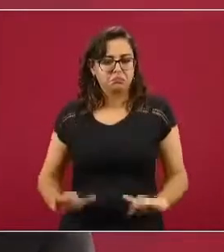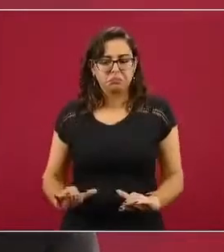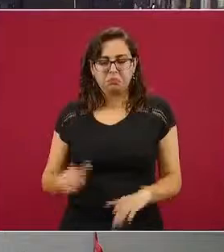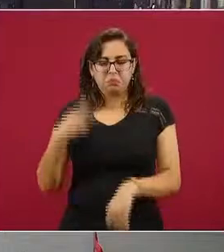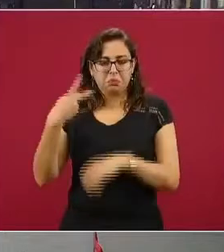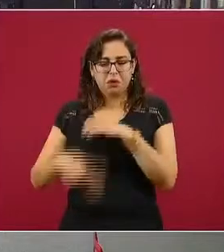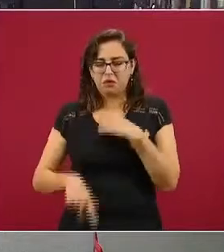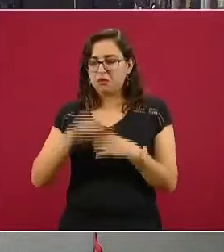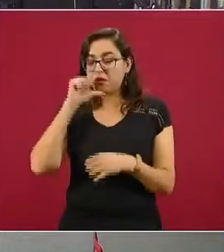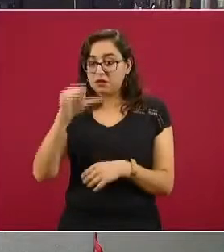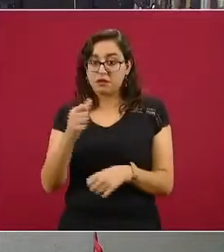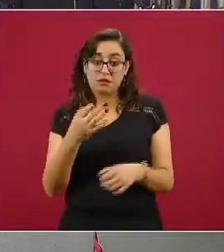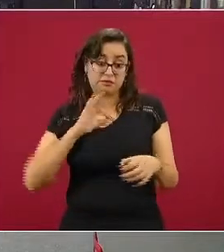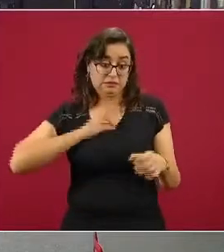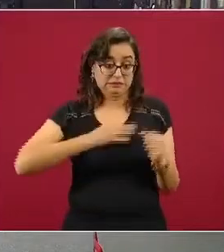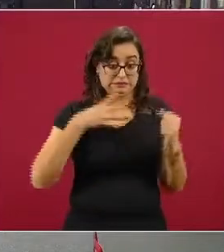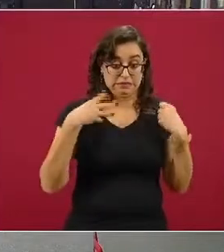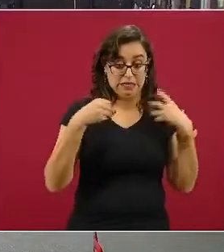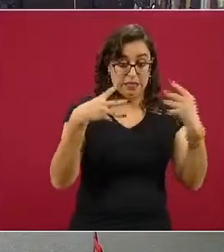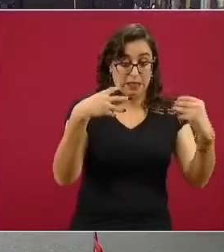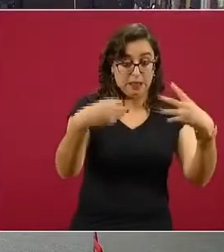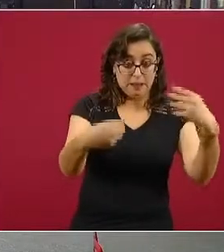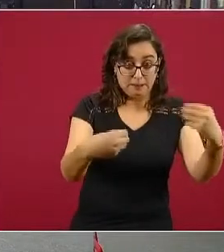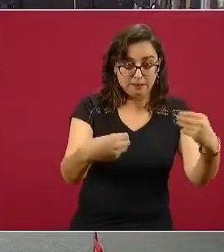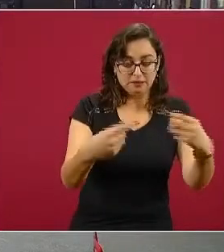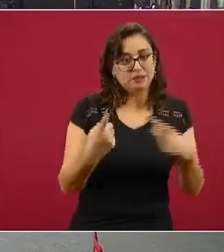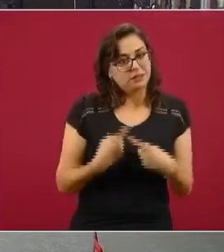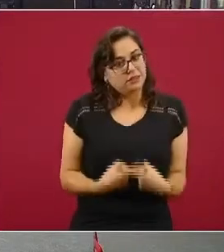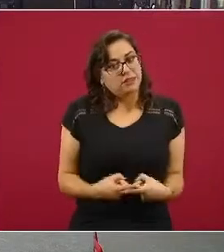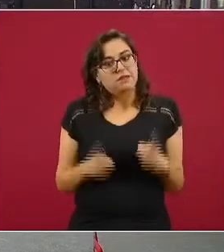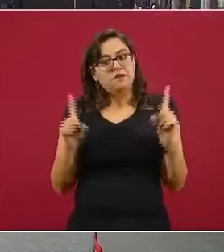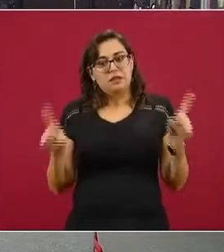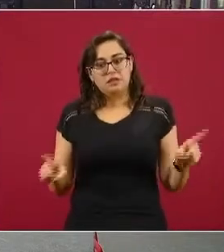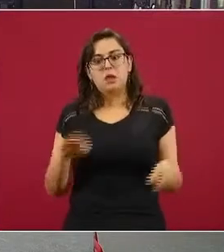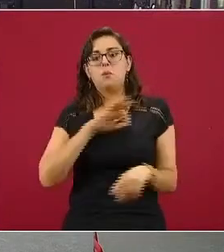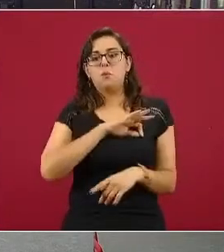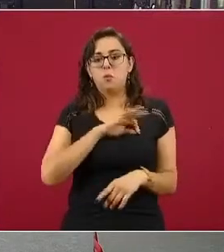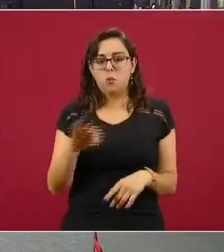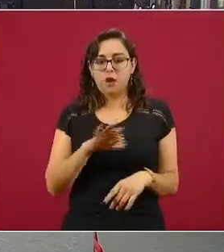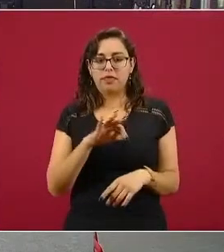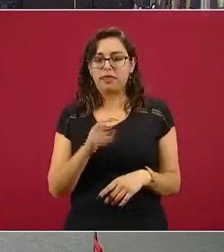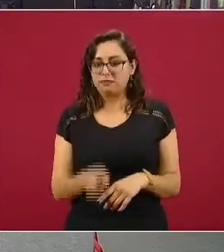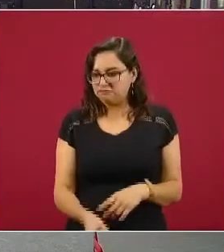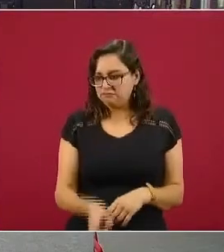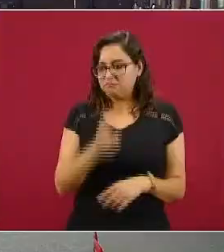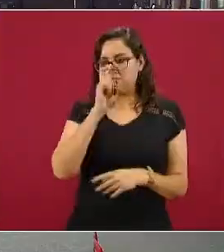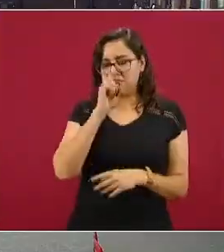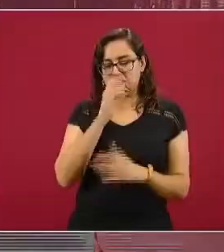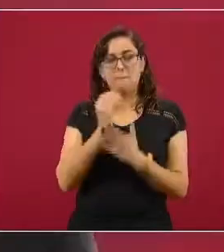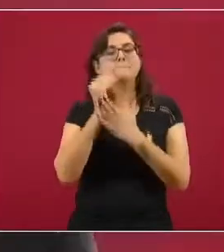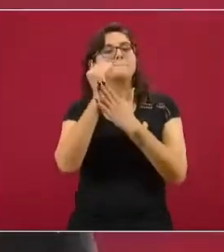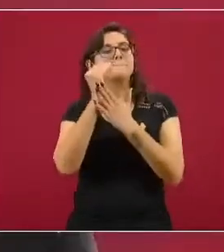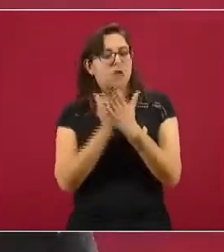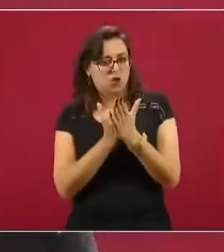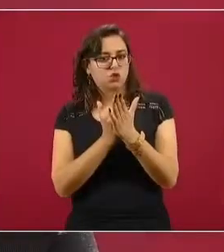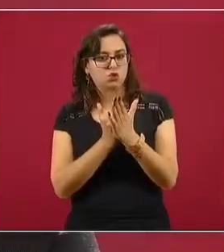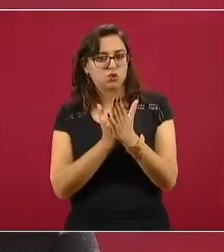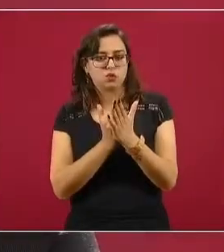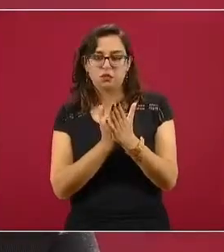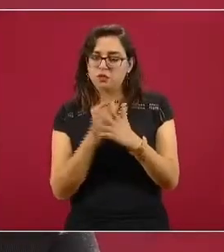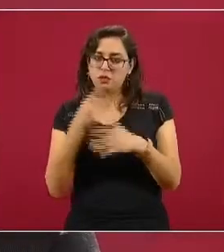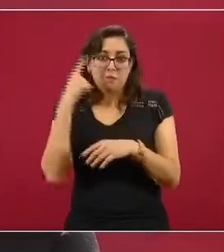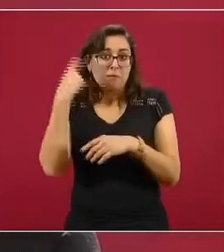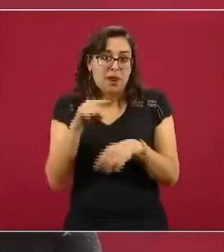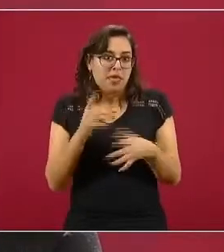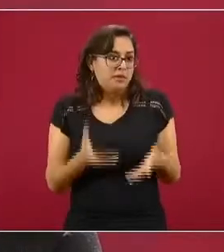personas. Durante una epidemia, naturalmente, se puede ser un poco menos exigente respecto a la eficacia de